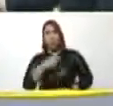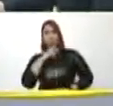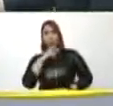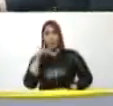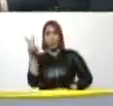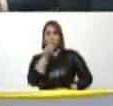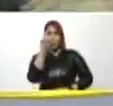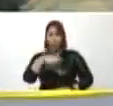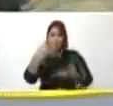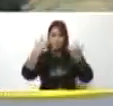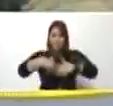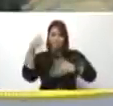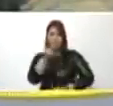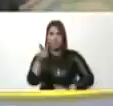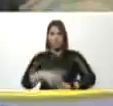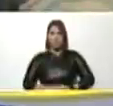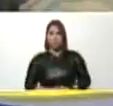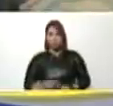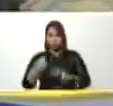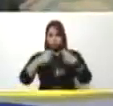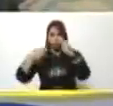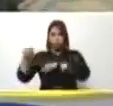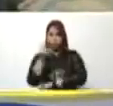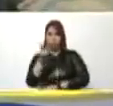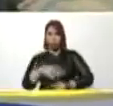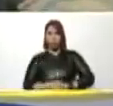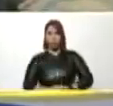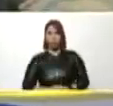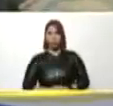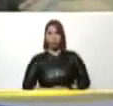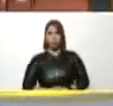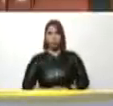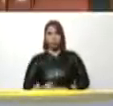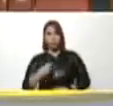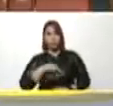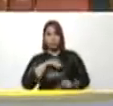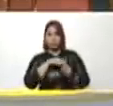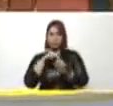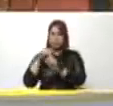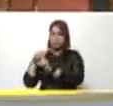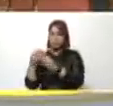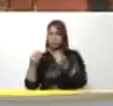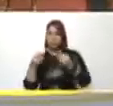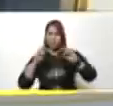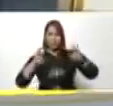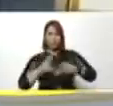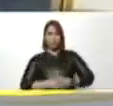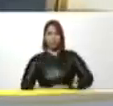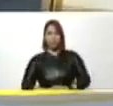a la industria venezolana, al comercio venezolano. Le insistí mucho en esos temas.